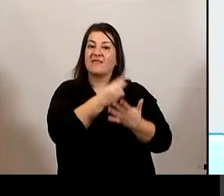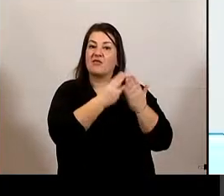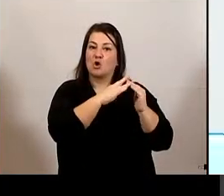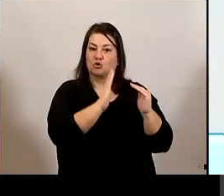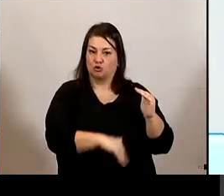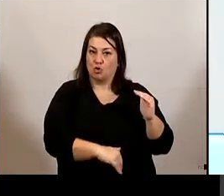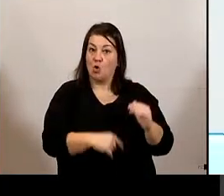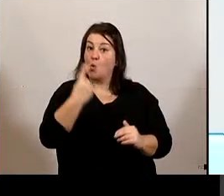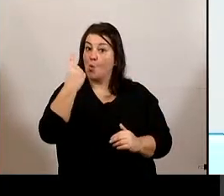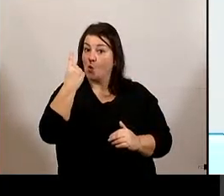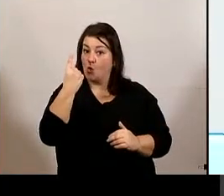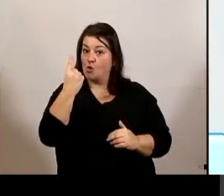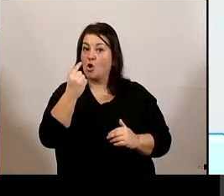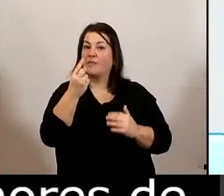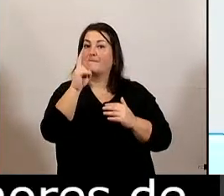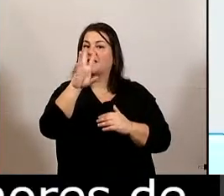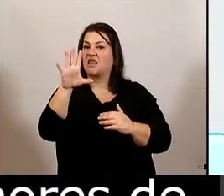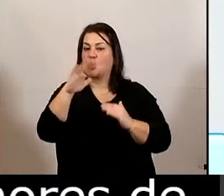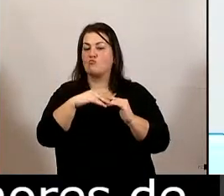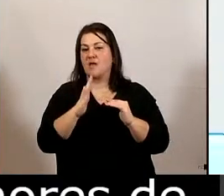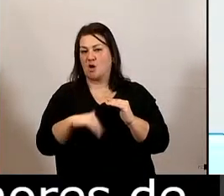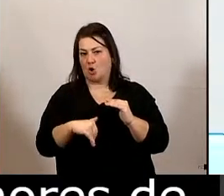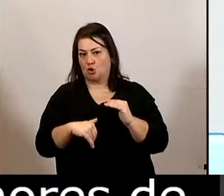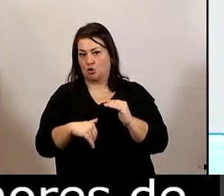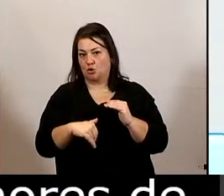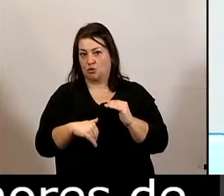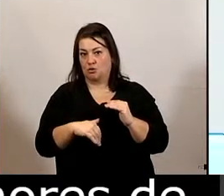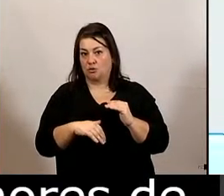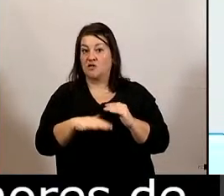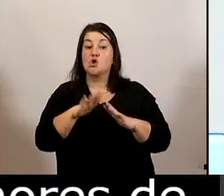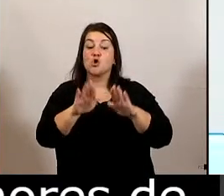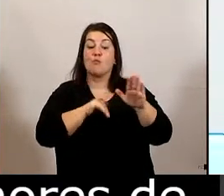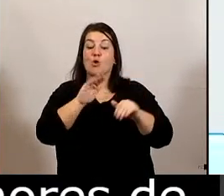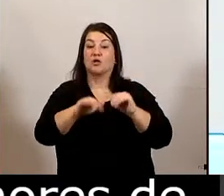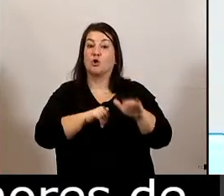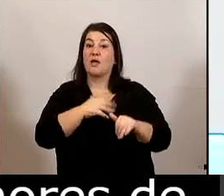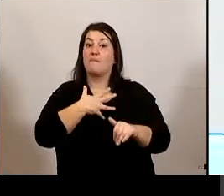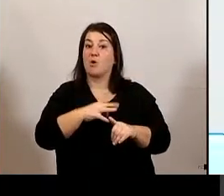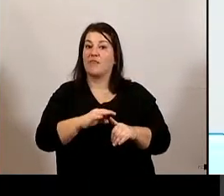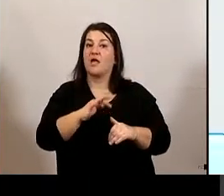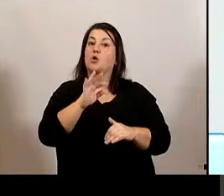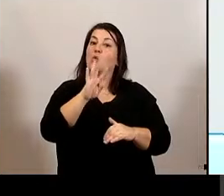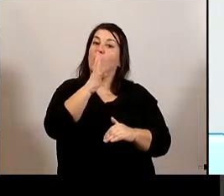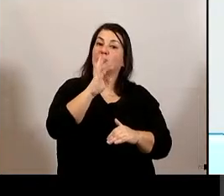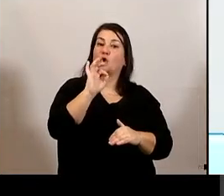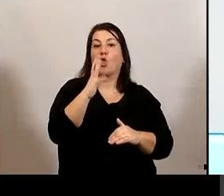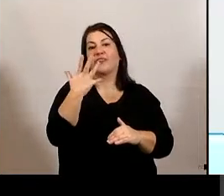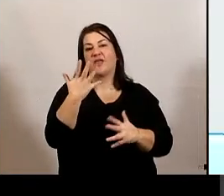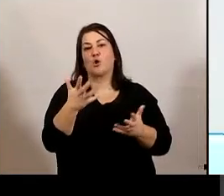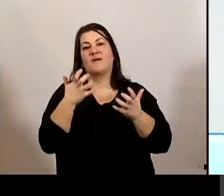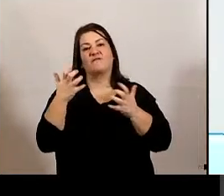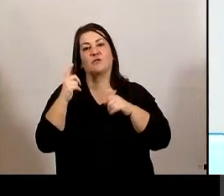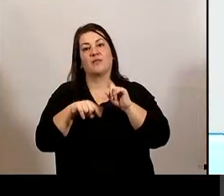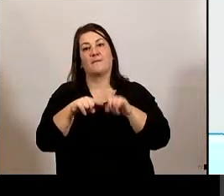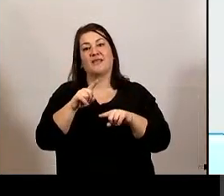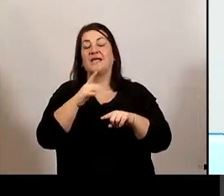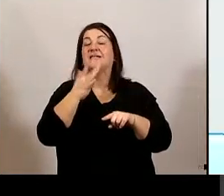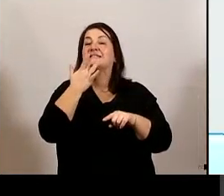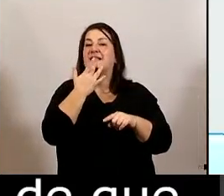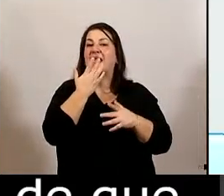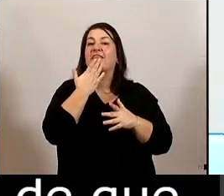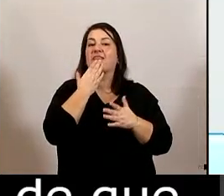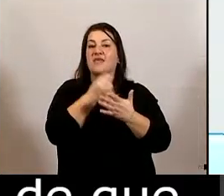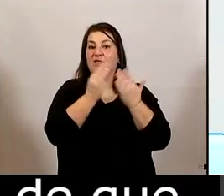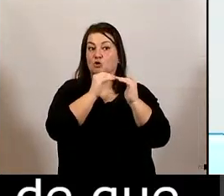y 1 es menor de 25 años. Por lo tanto, esta convocatoria podría beneficiar entre 4 y 5 dependiendo de que el que mayor de